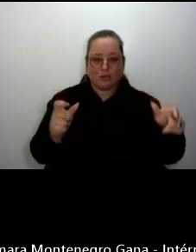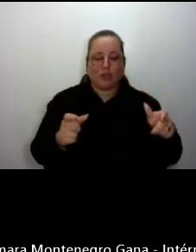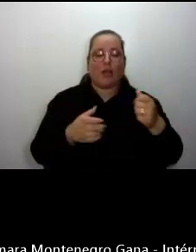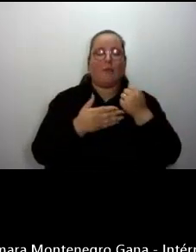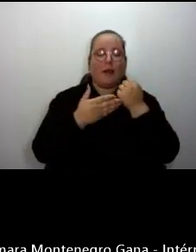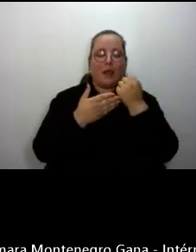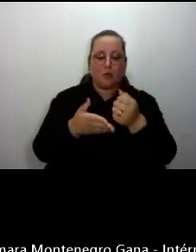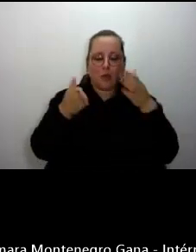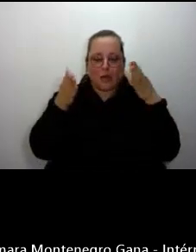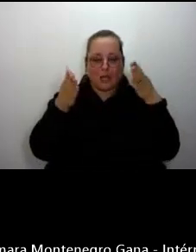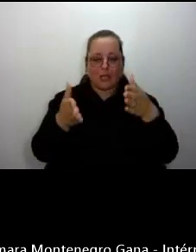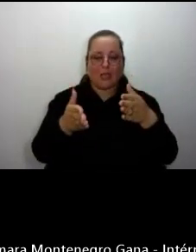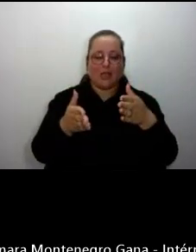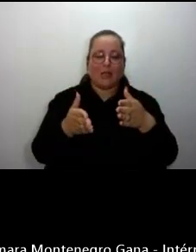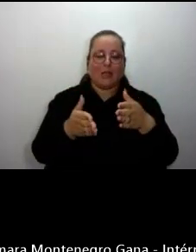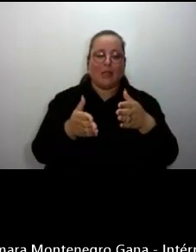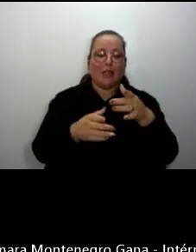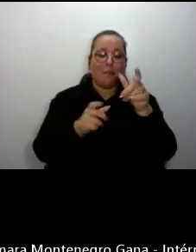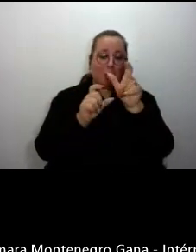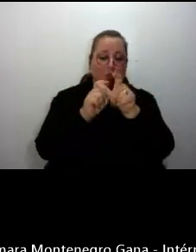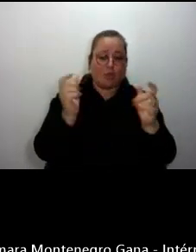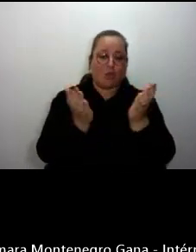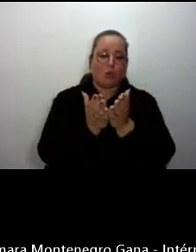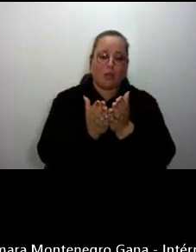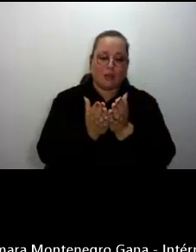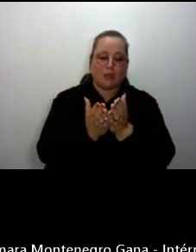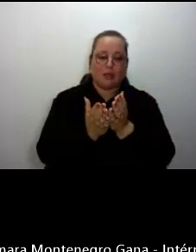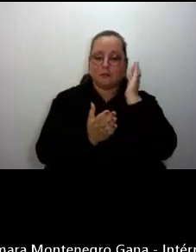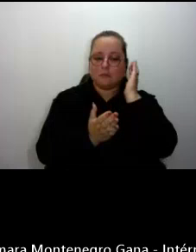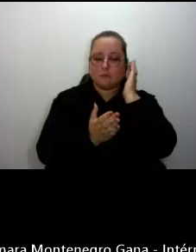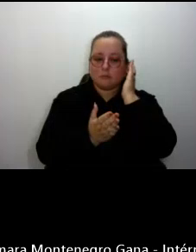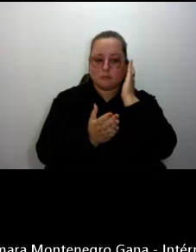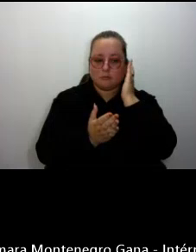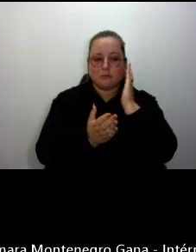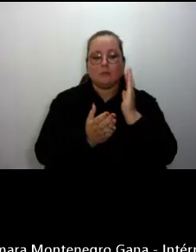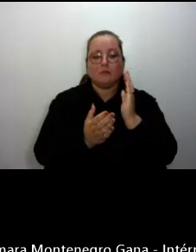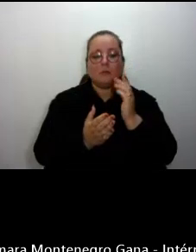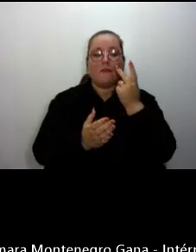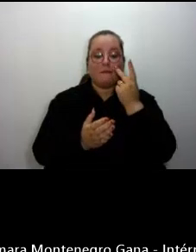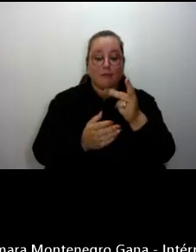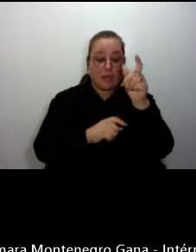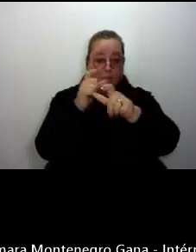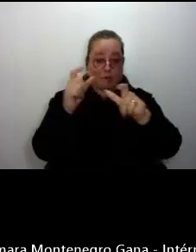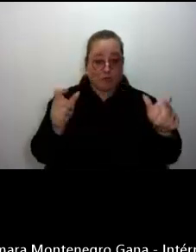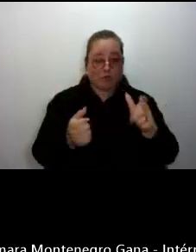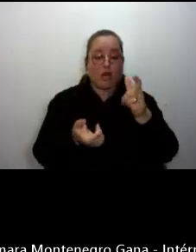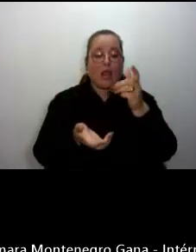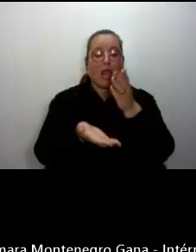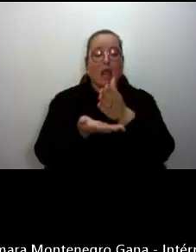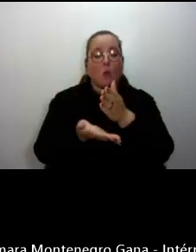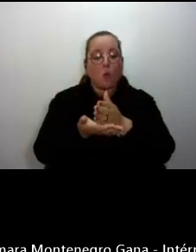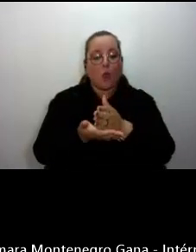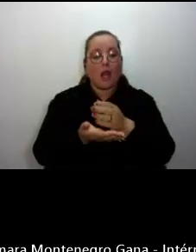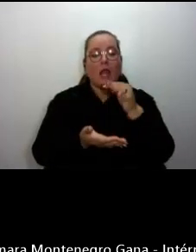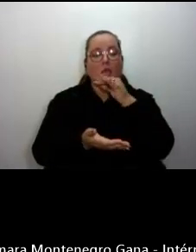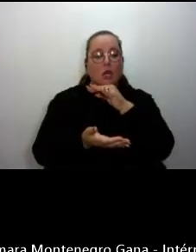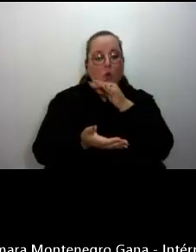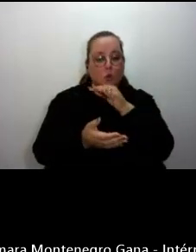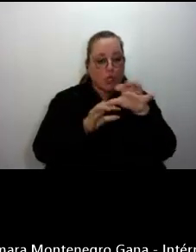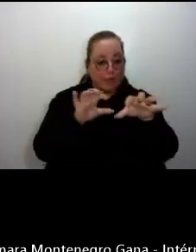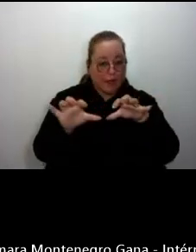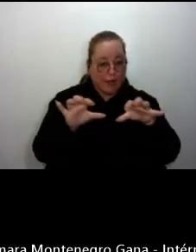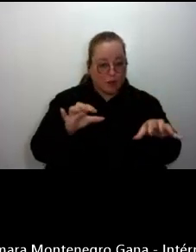atender a los estudiantes. Velar porque el personal del establecimiento y el uso de los recursos materiales estén